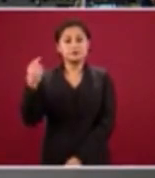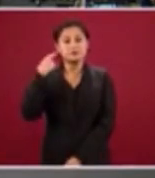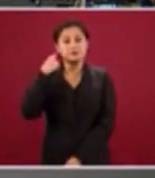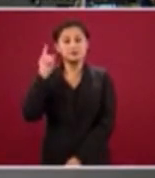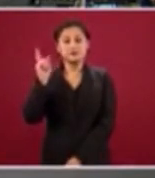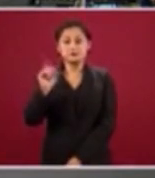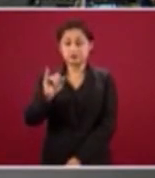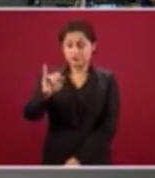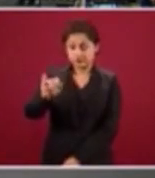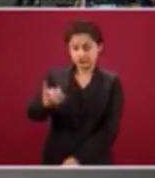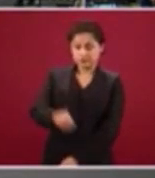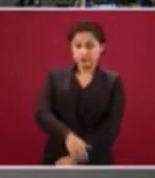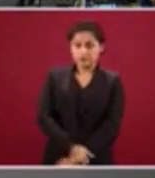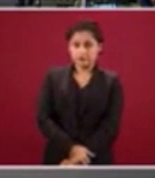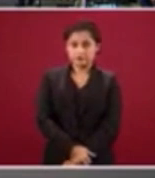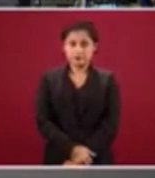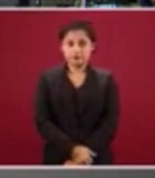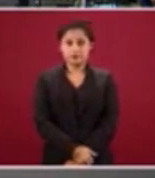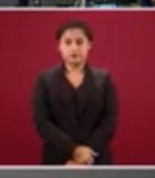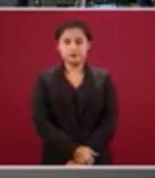usted haga. Que haya